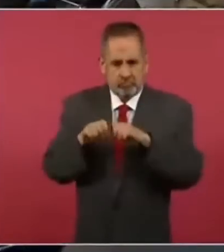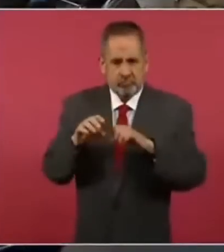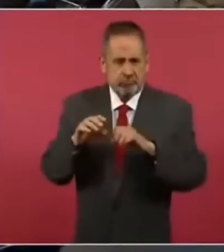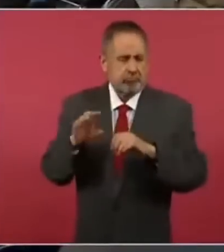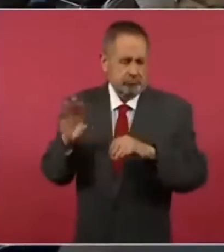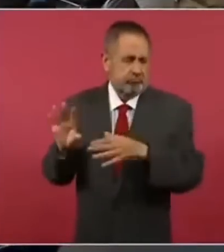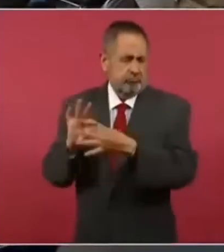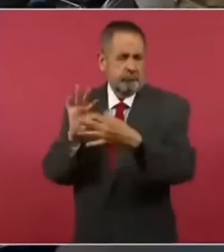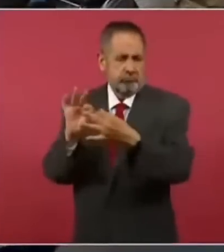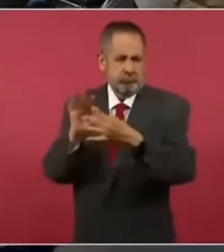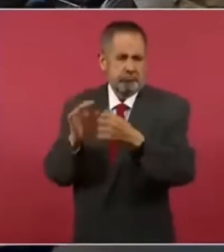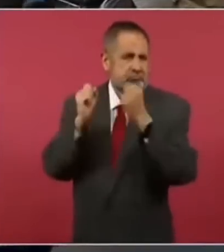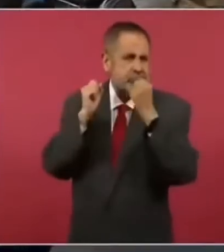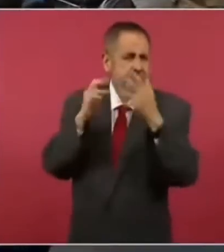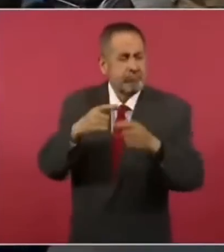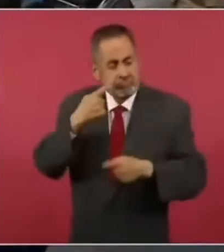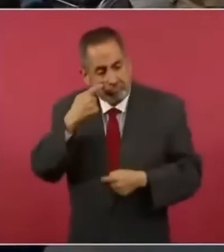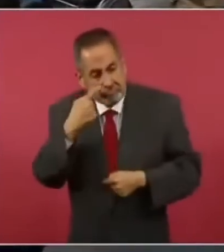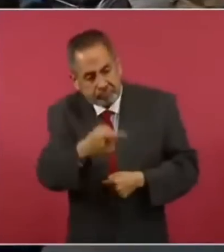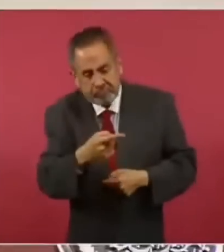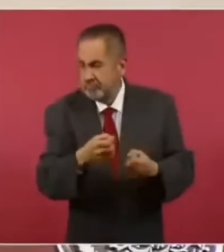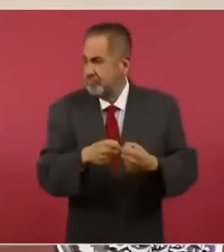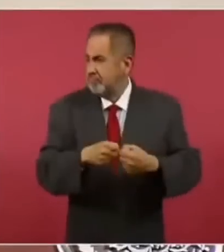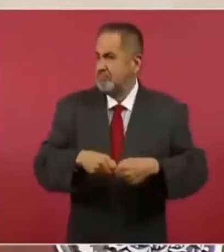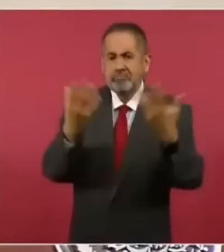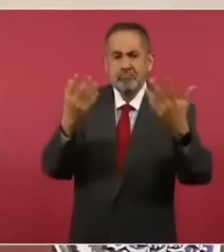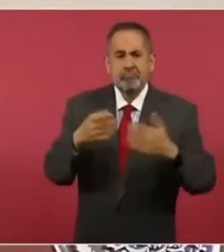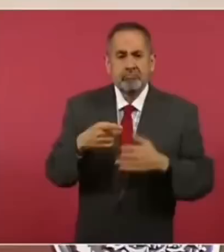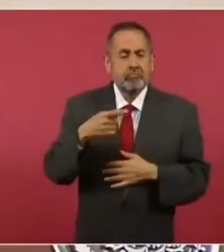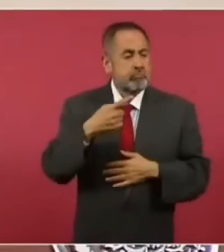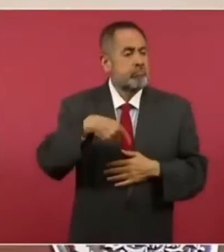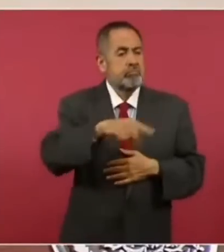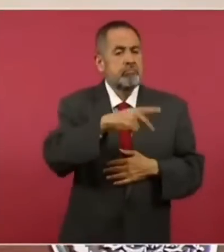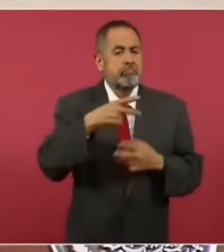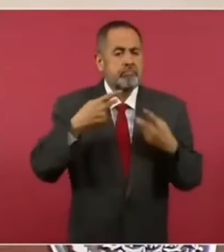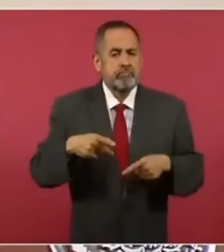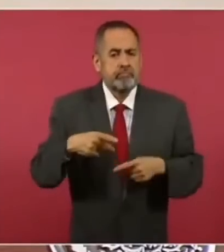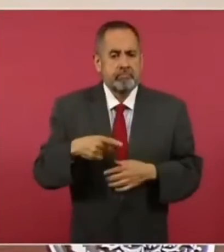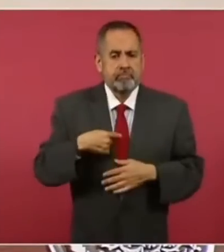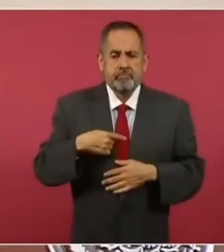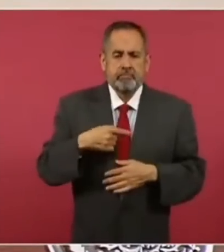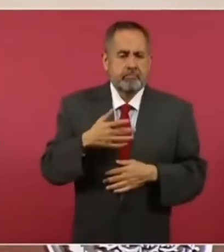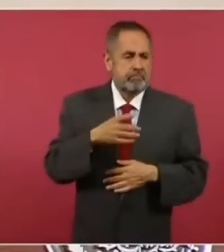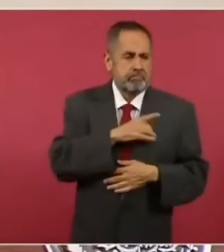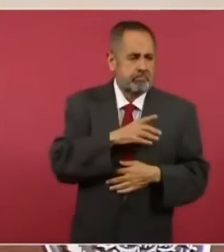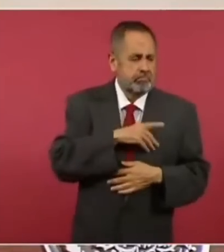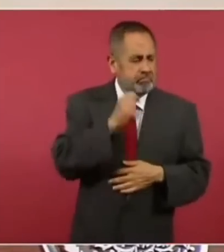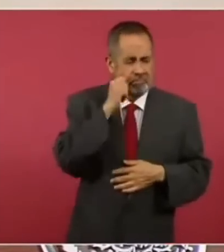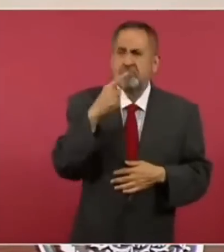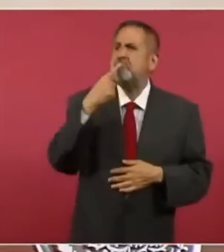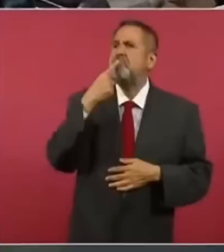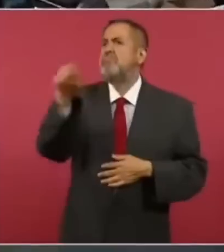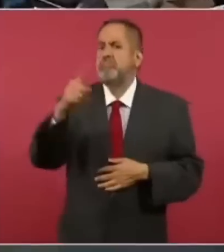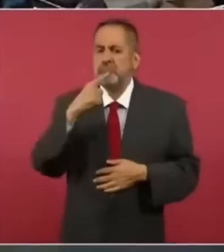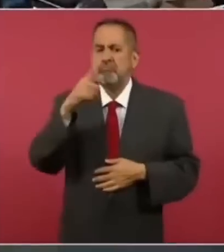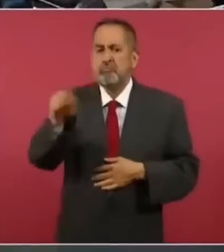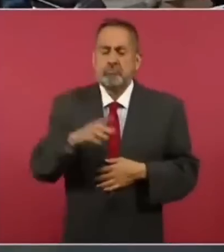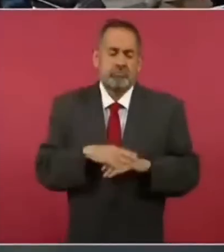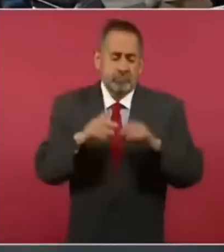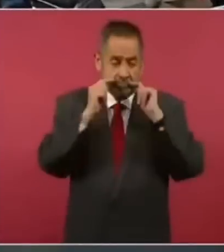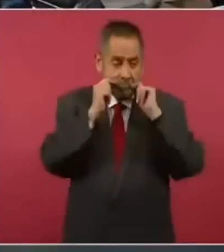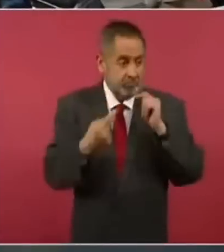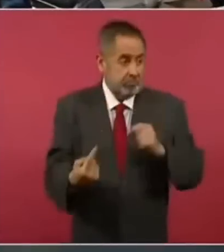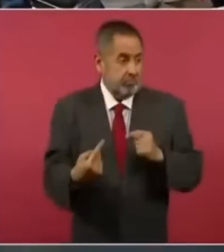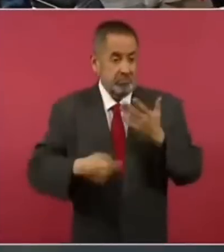dar constancia, ha destapado que la gente le pierda miedo a denunciar. Y si me toca, pues hasta donde tope,